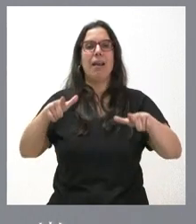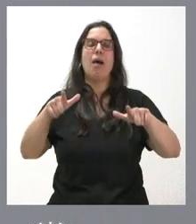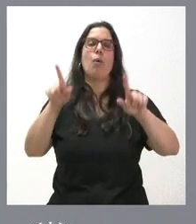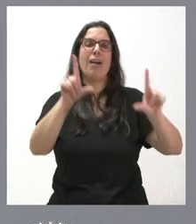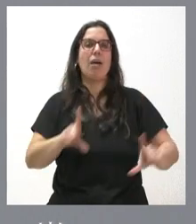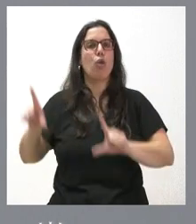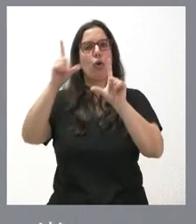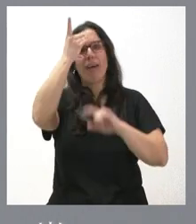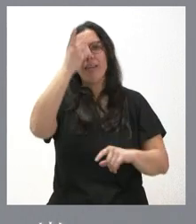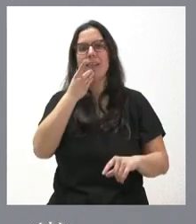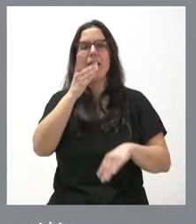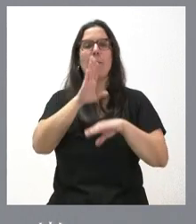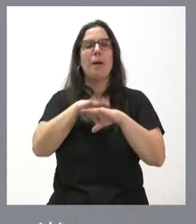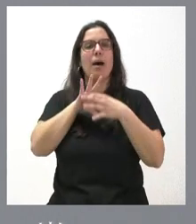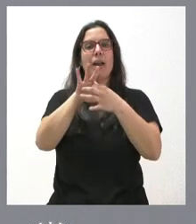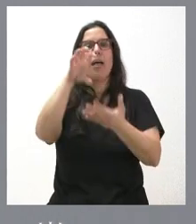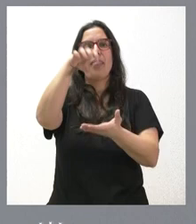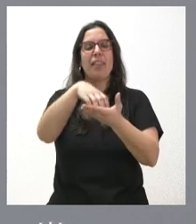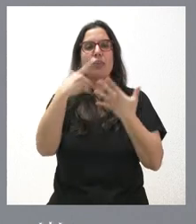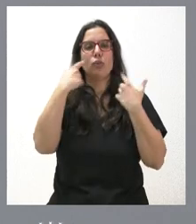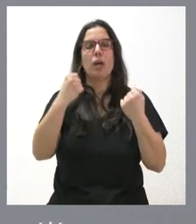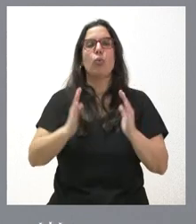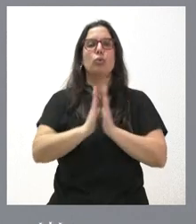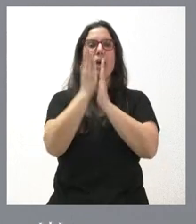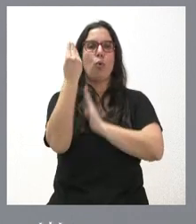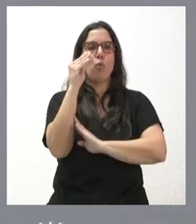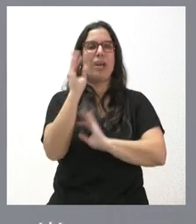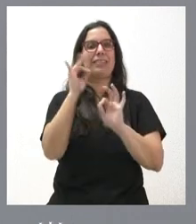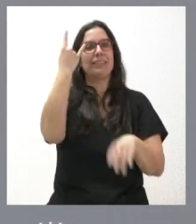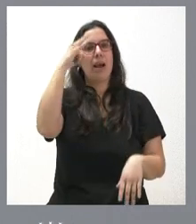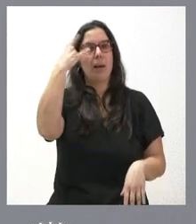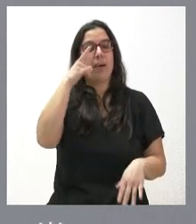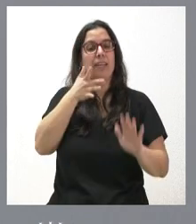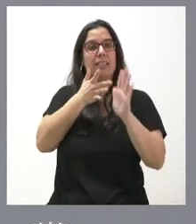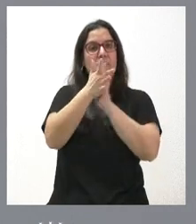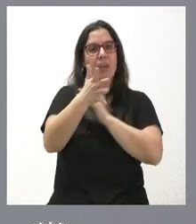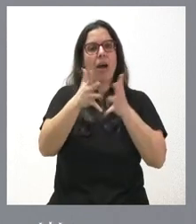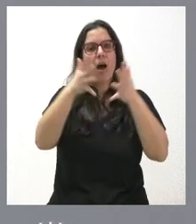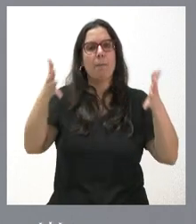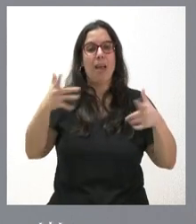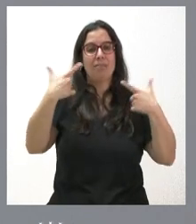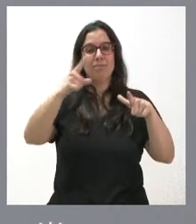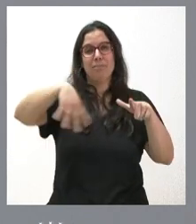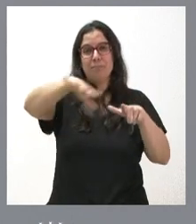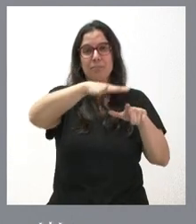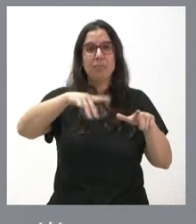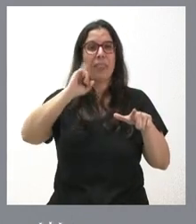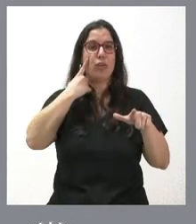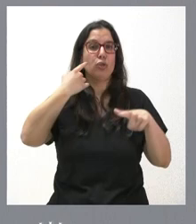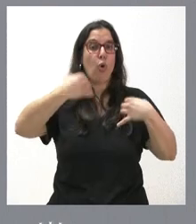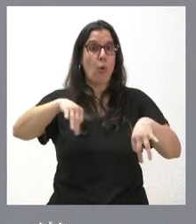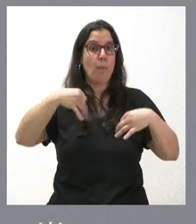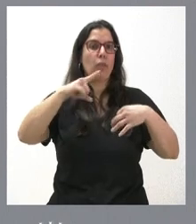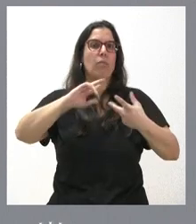con destino al centro de salud de San Juan en Salamanca se trata de ampliar y renovar las unidades de diagnóstico convencional con la